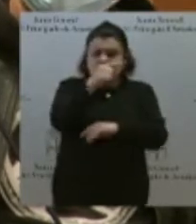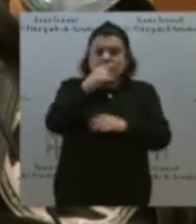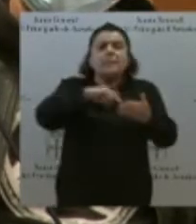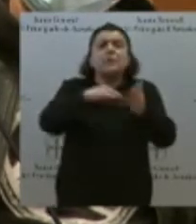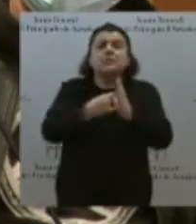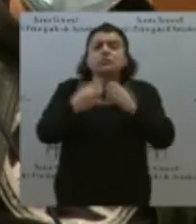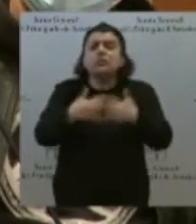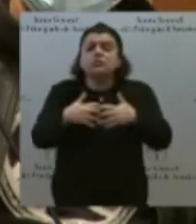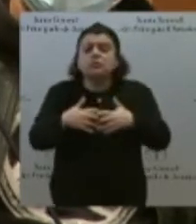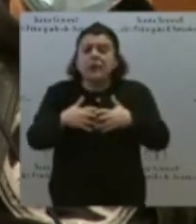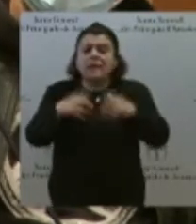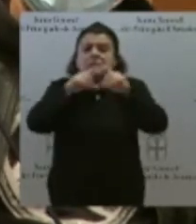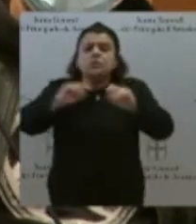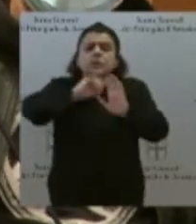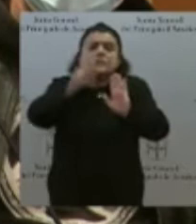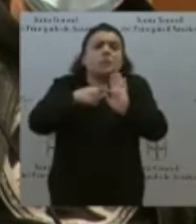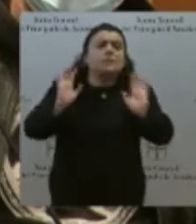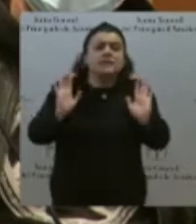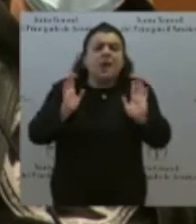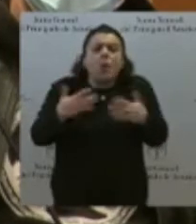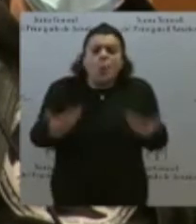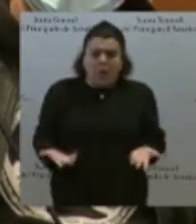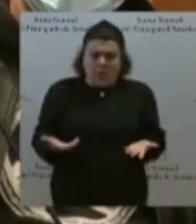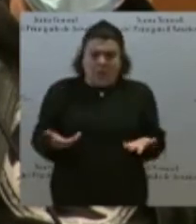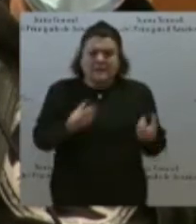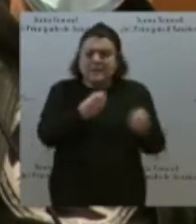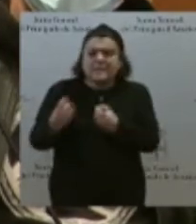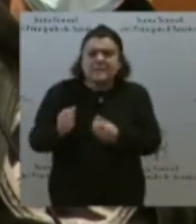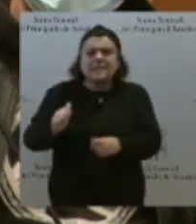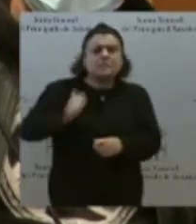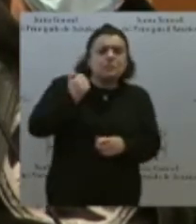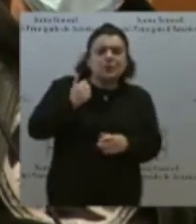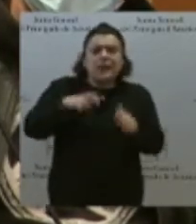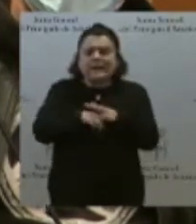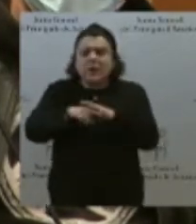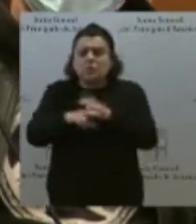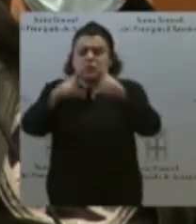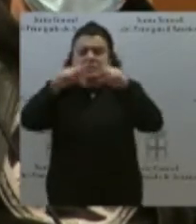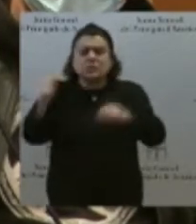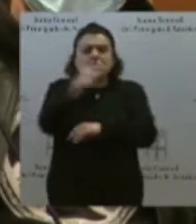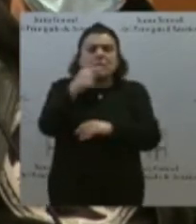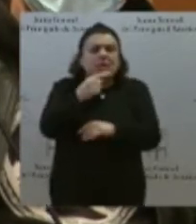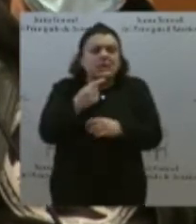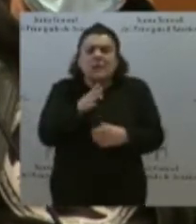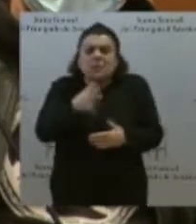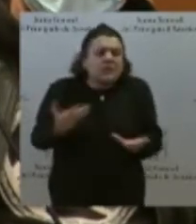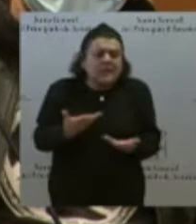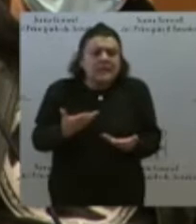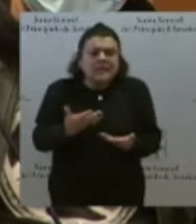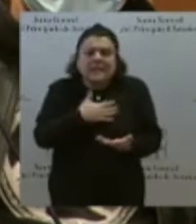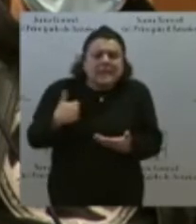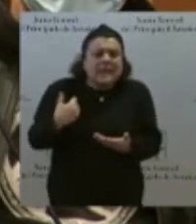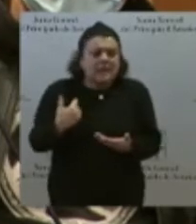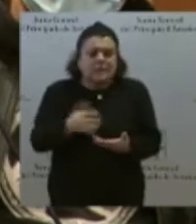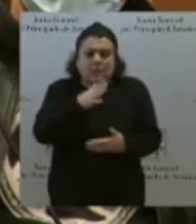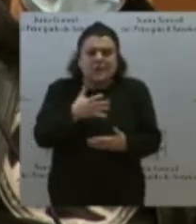necesidad de explotar los recursos que tenemos en el occidente? ¿Por qué creen ustedes que esa va a ser la manera de compensar a toda Asturias. Mire, la gente